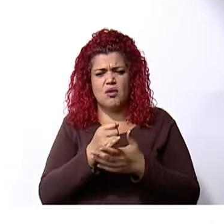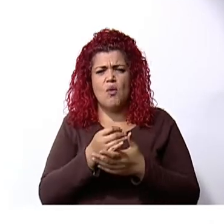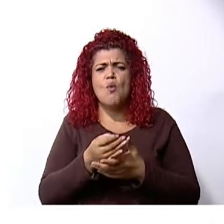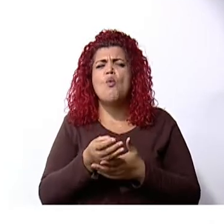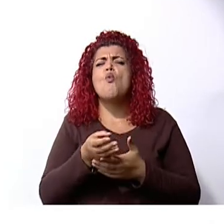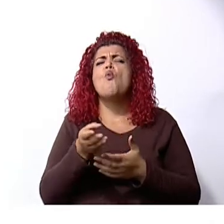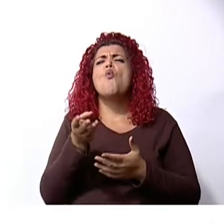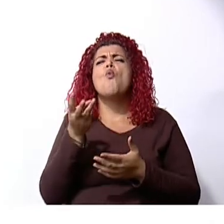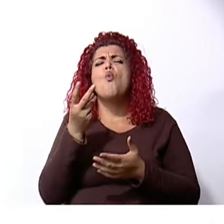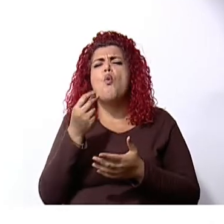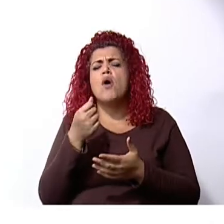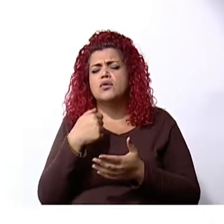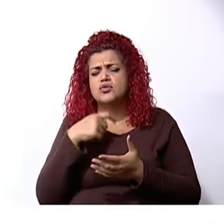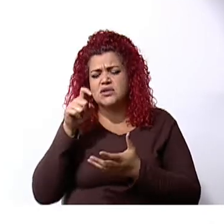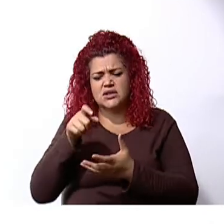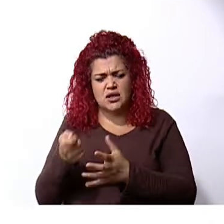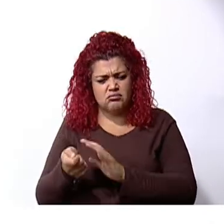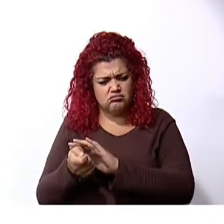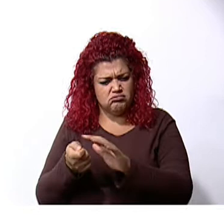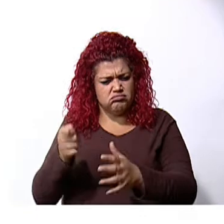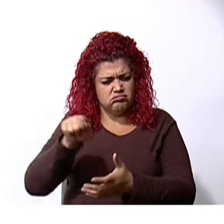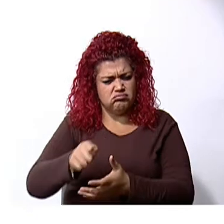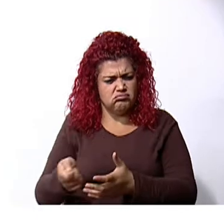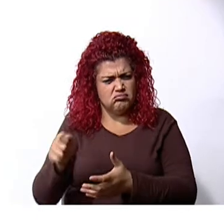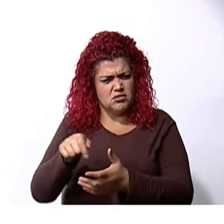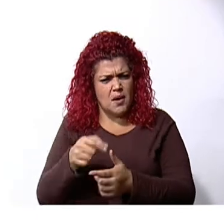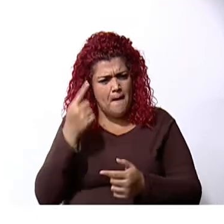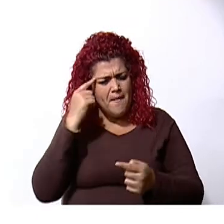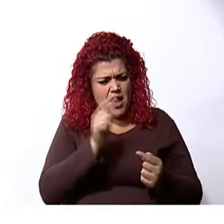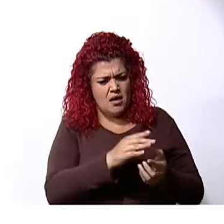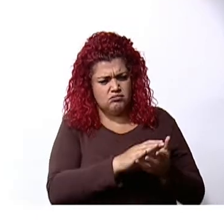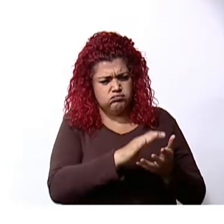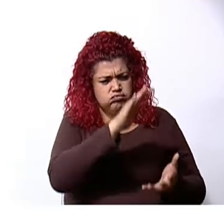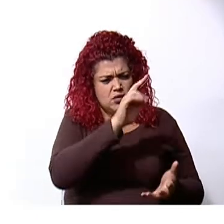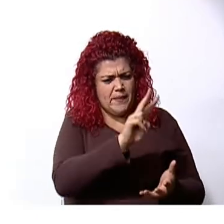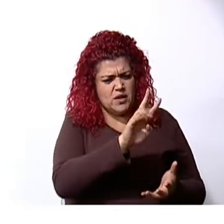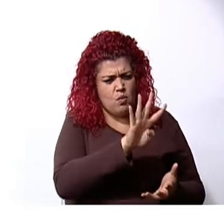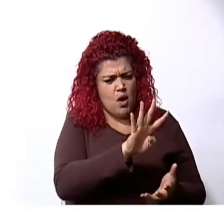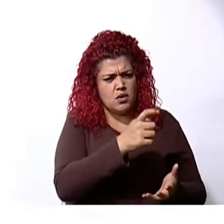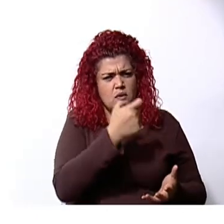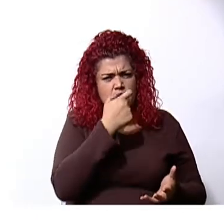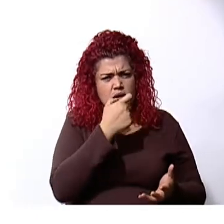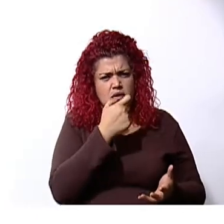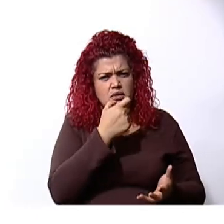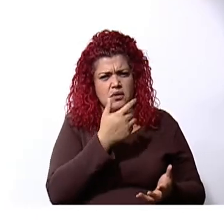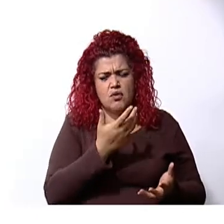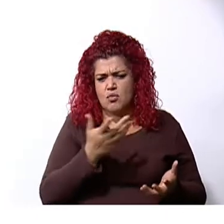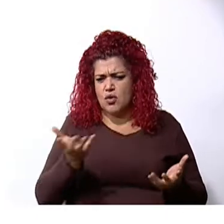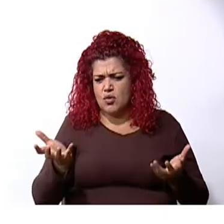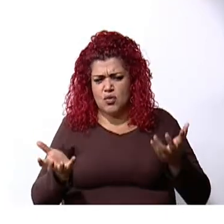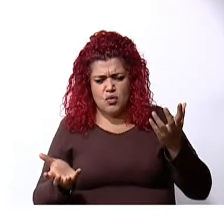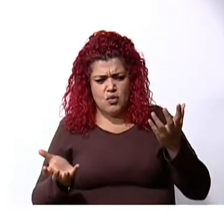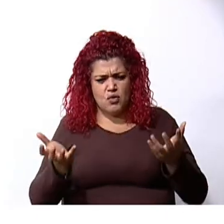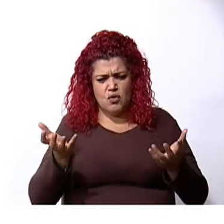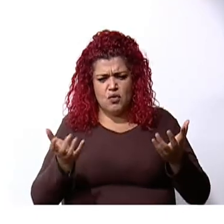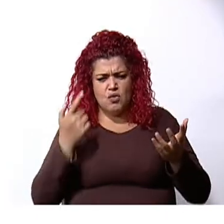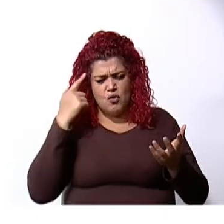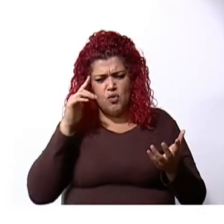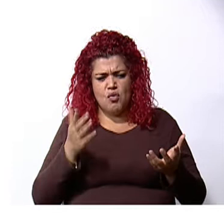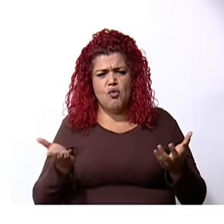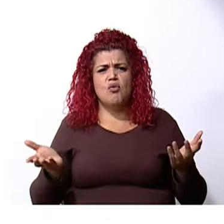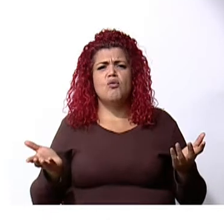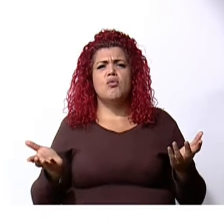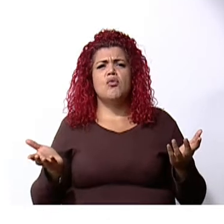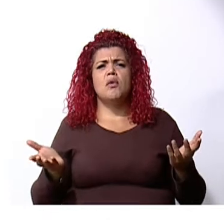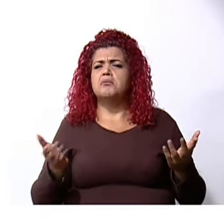harina necesitaríamos para preparar 24 galletas? Uy, ¿cómo podemos hacer eso?